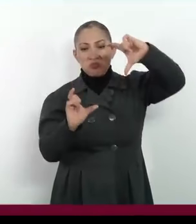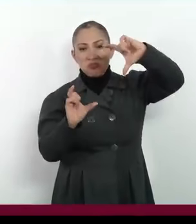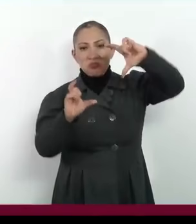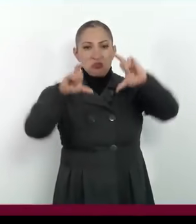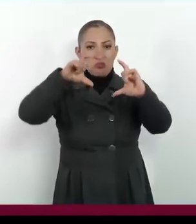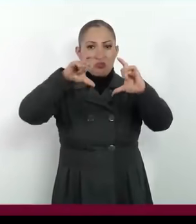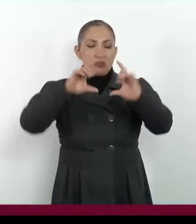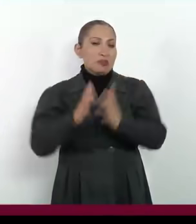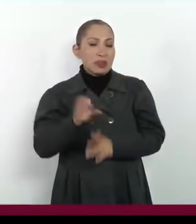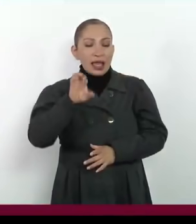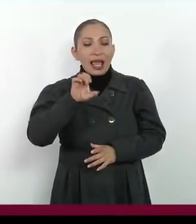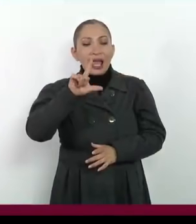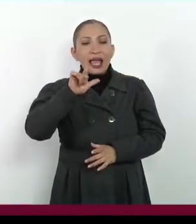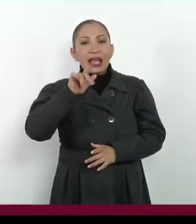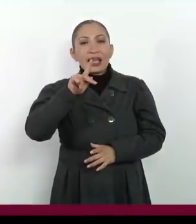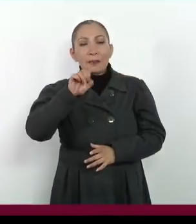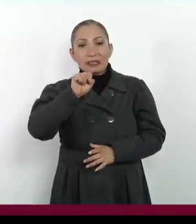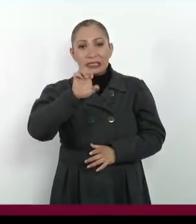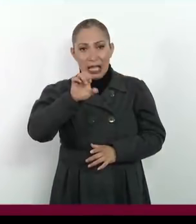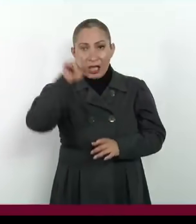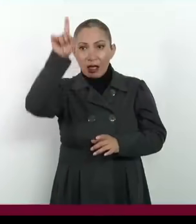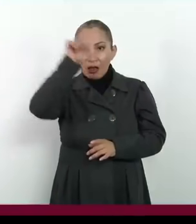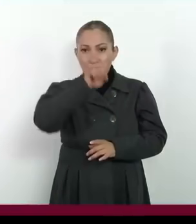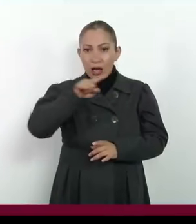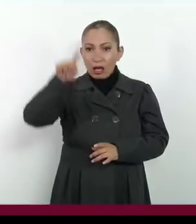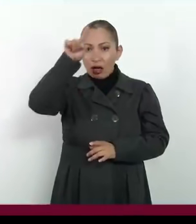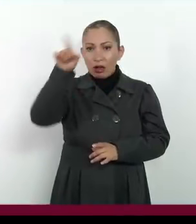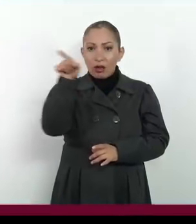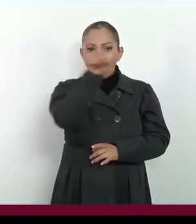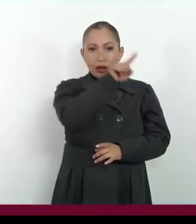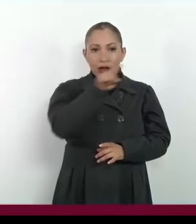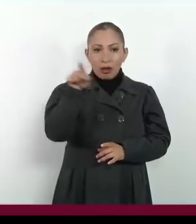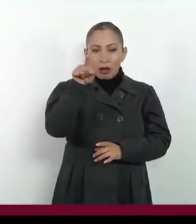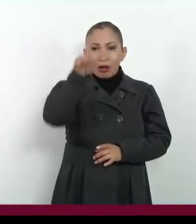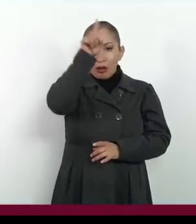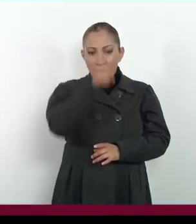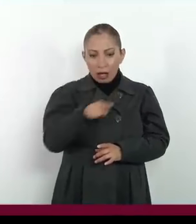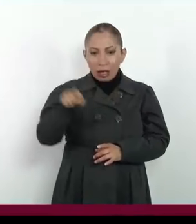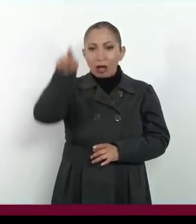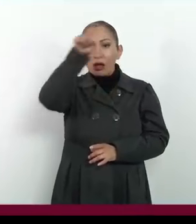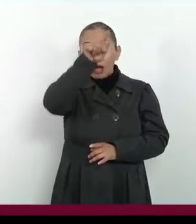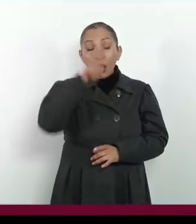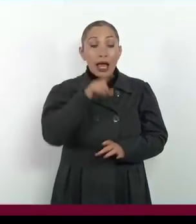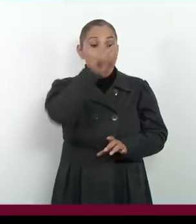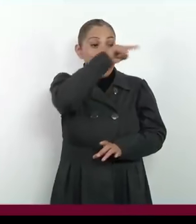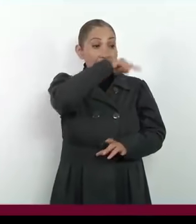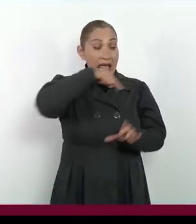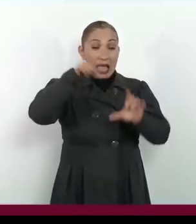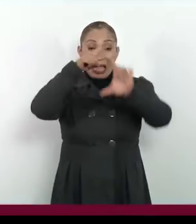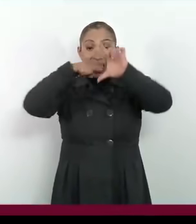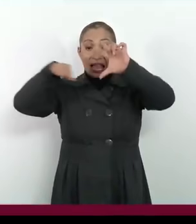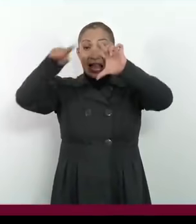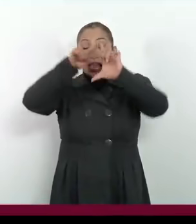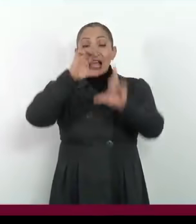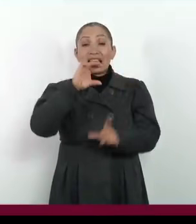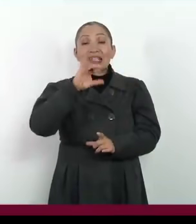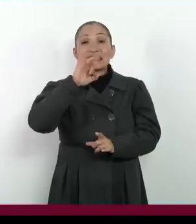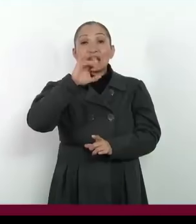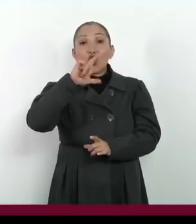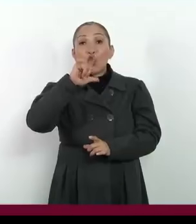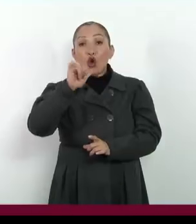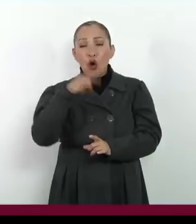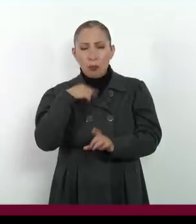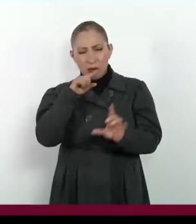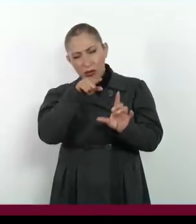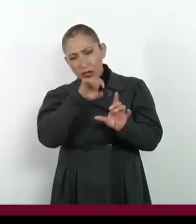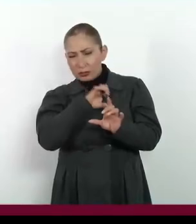Pero bueno, estas son las elipses. Y de hecho, puede uno demostrar, ya lo veremos después, que el círculo es un caso particular de